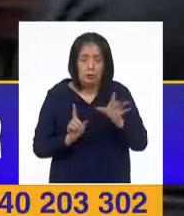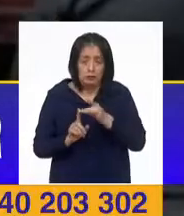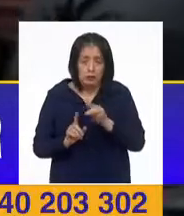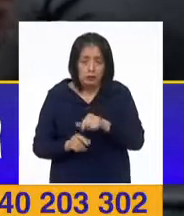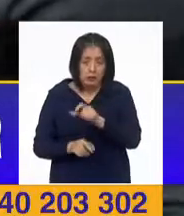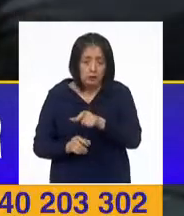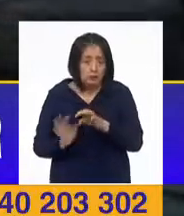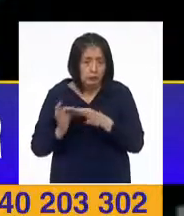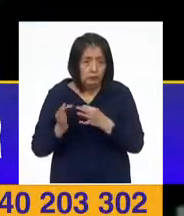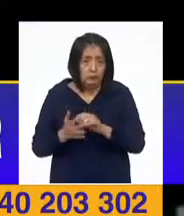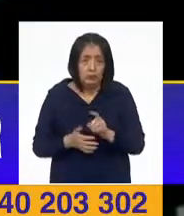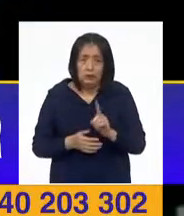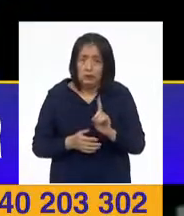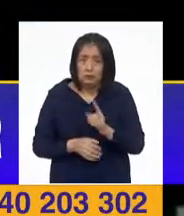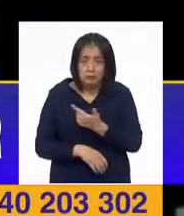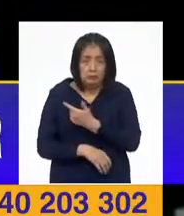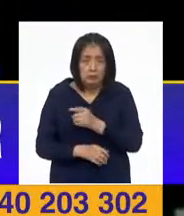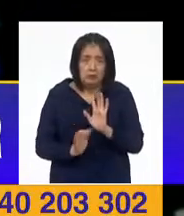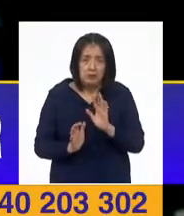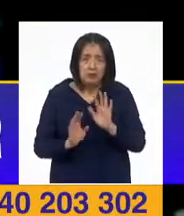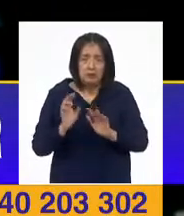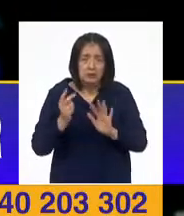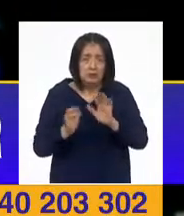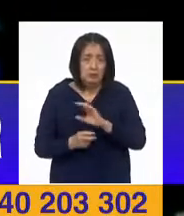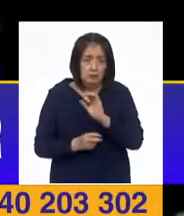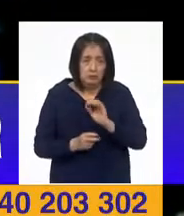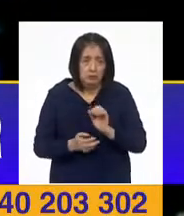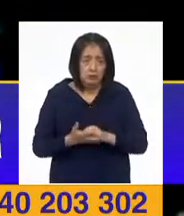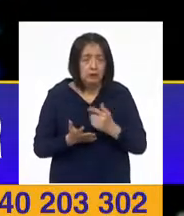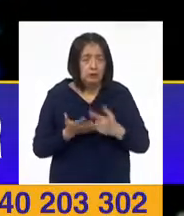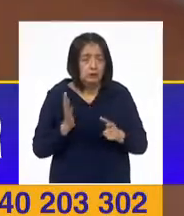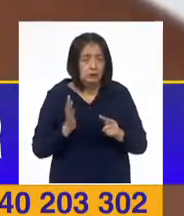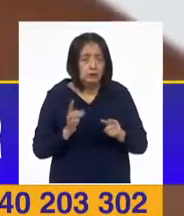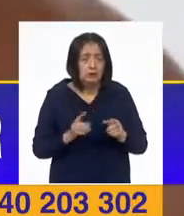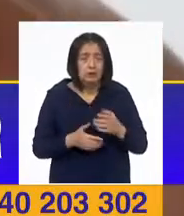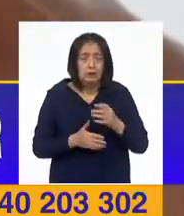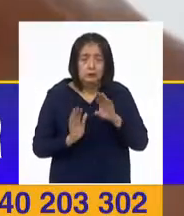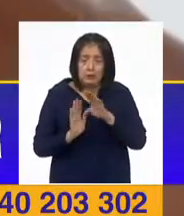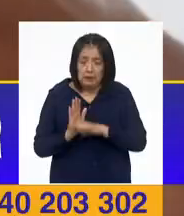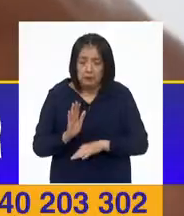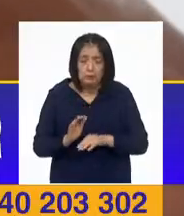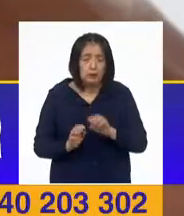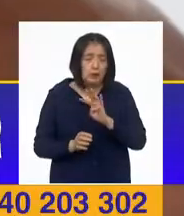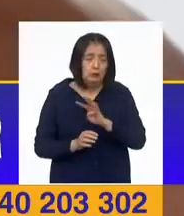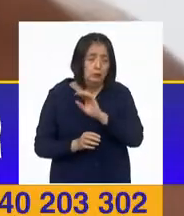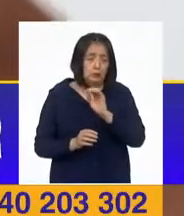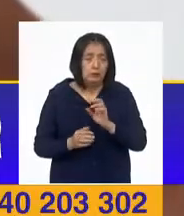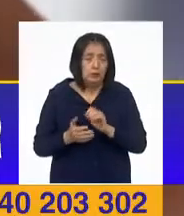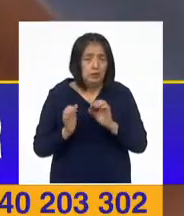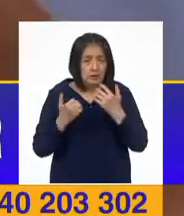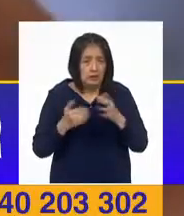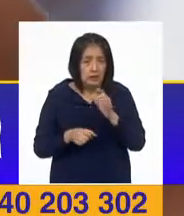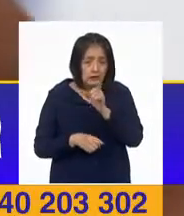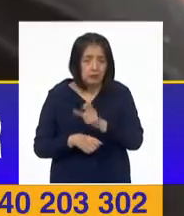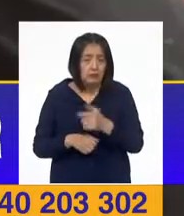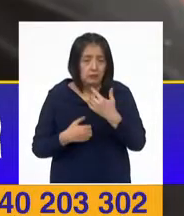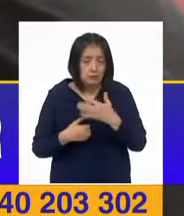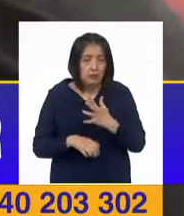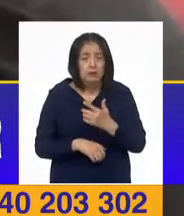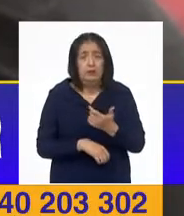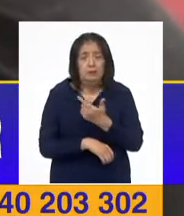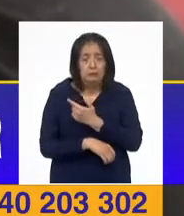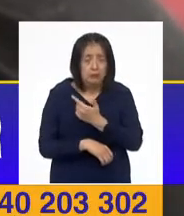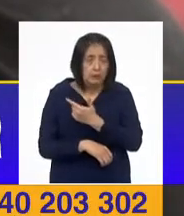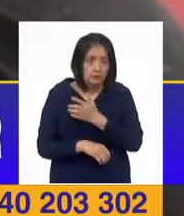miembro de su familia no vacunado es del 17% y la transmisión disminuye a un 4% si se trata de personas que